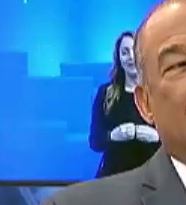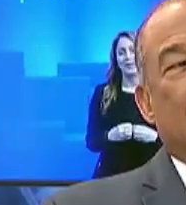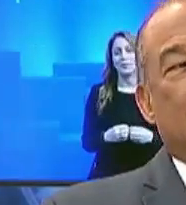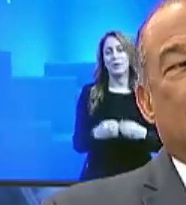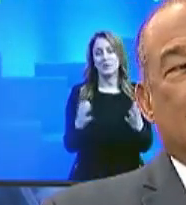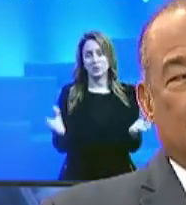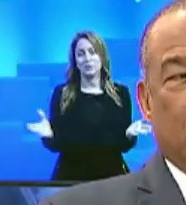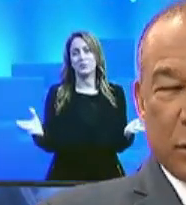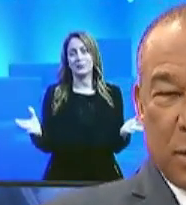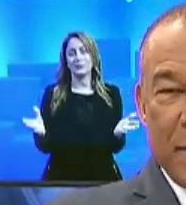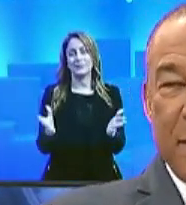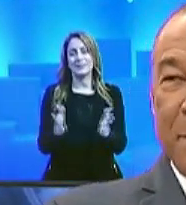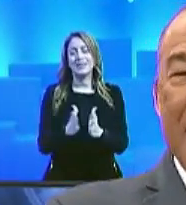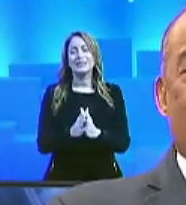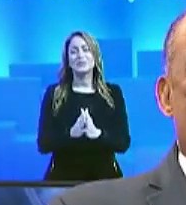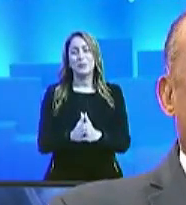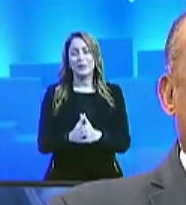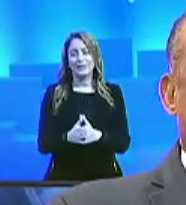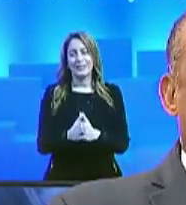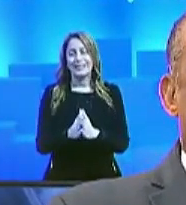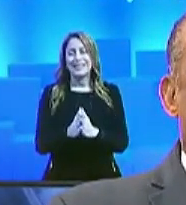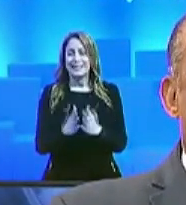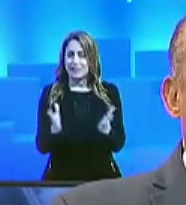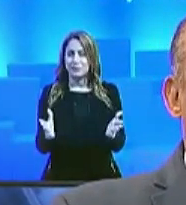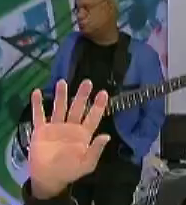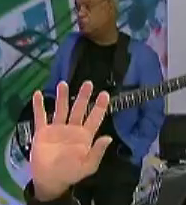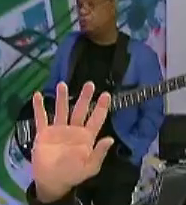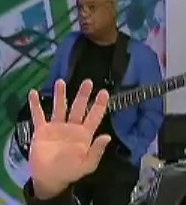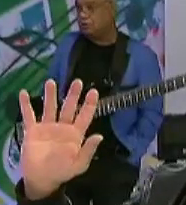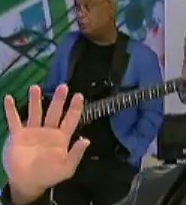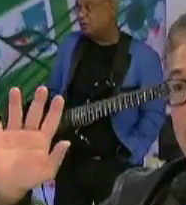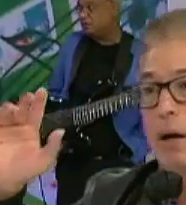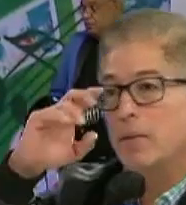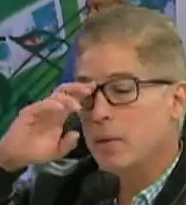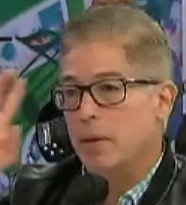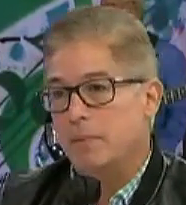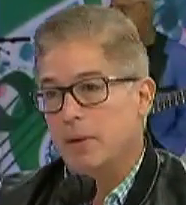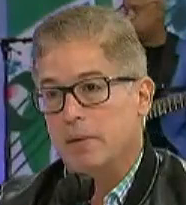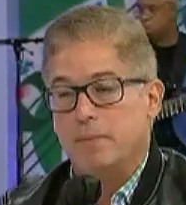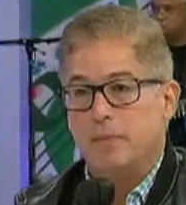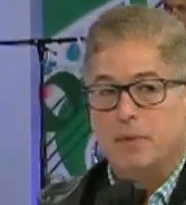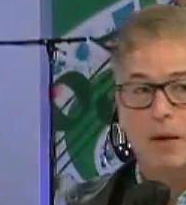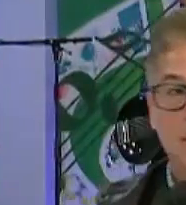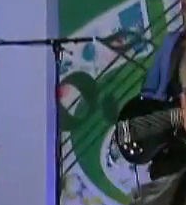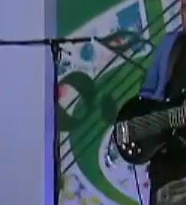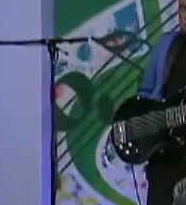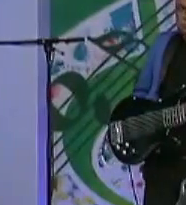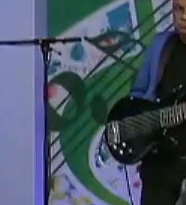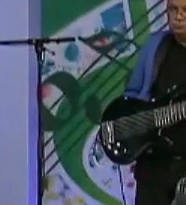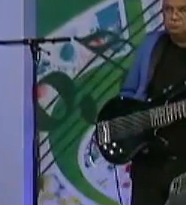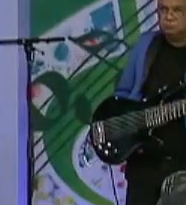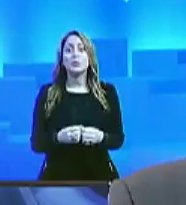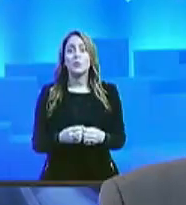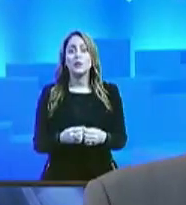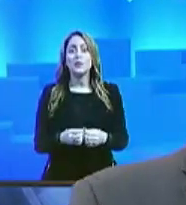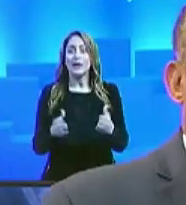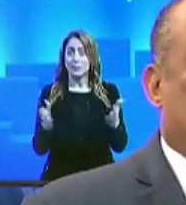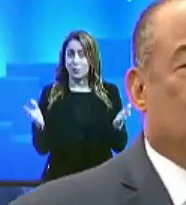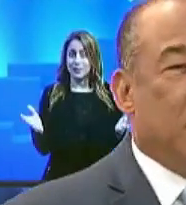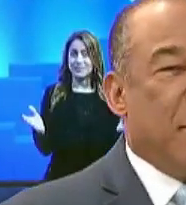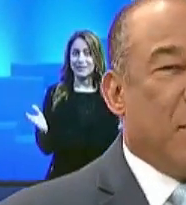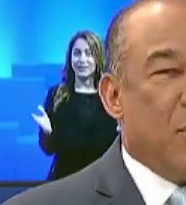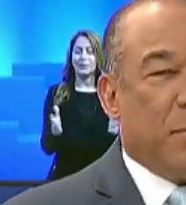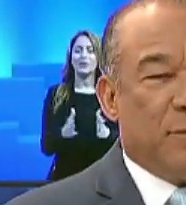PLD. Que es correcto, el PLD. Sí, porque muchos también dicen, a ver qué pasa, ¿no? Más allá de lo que habló de aumento